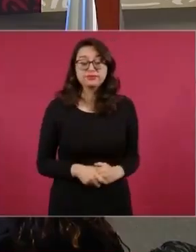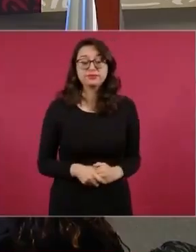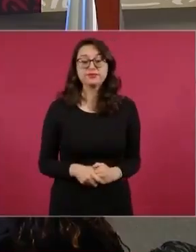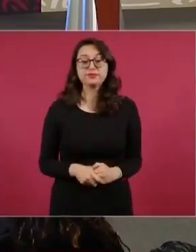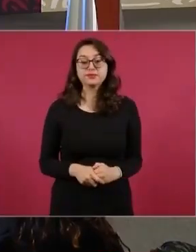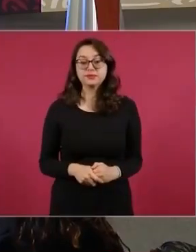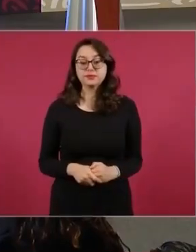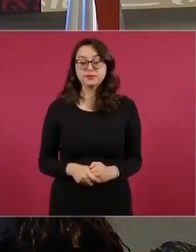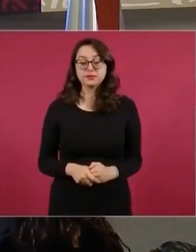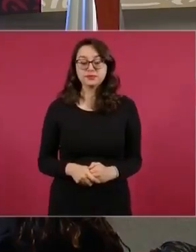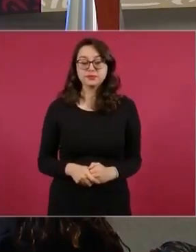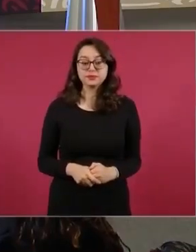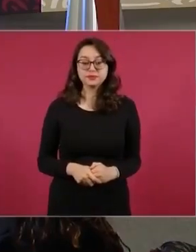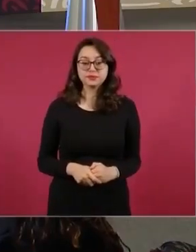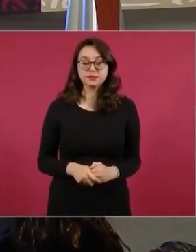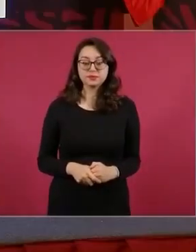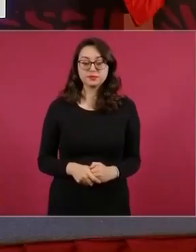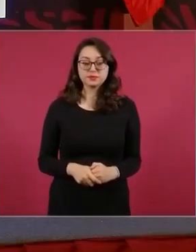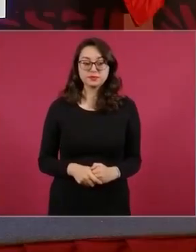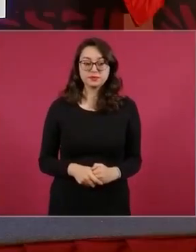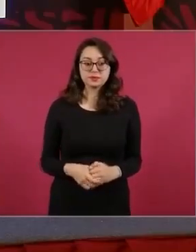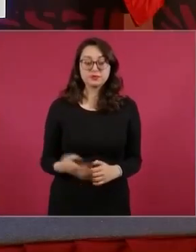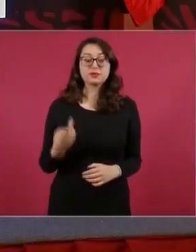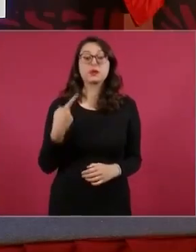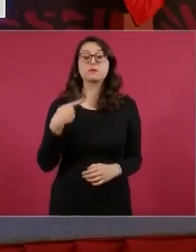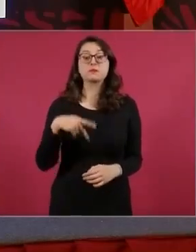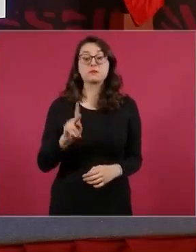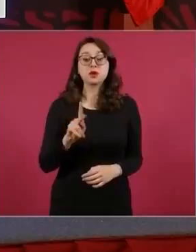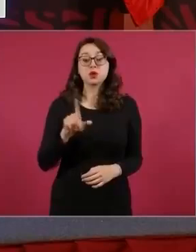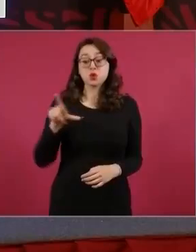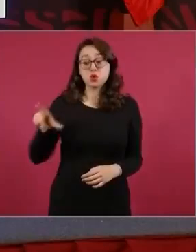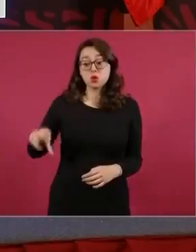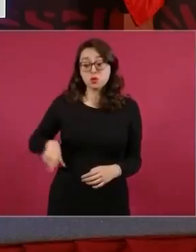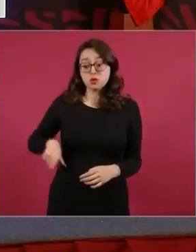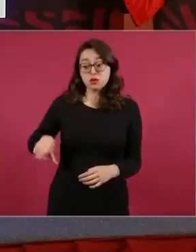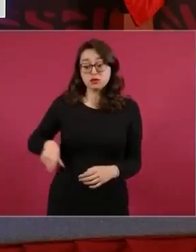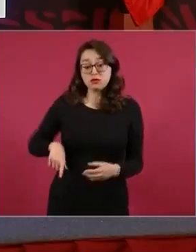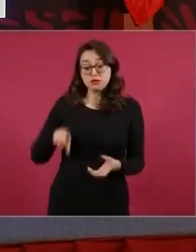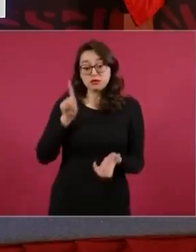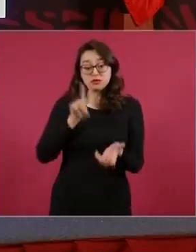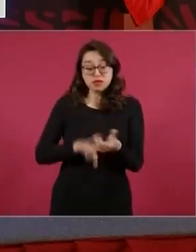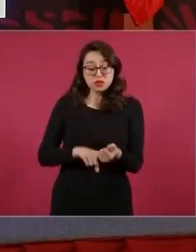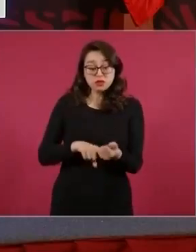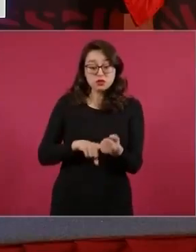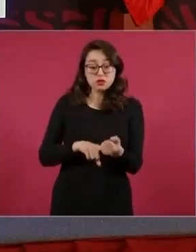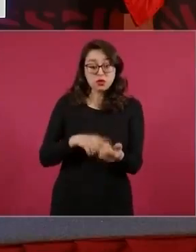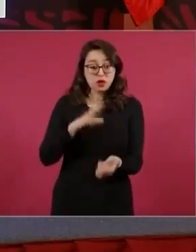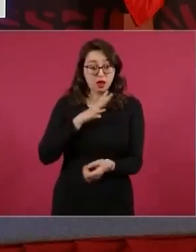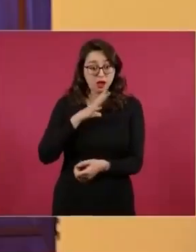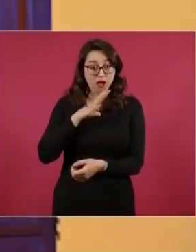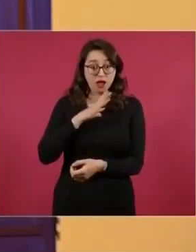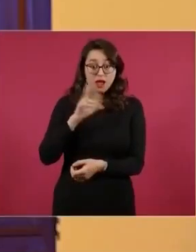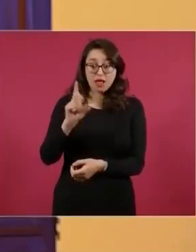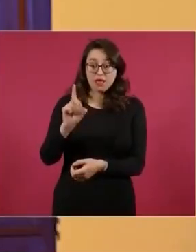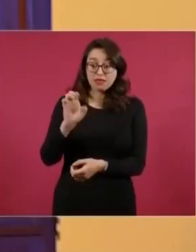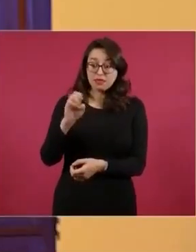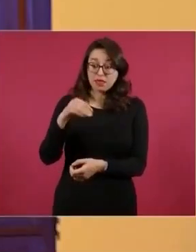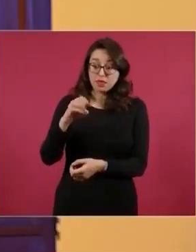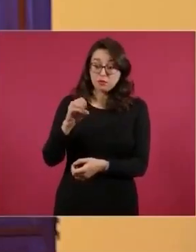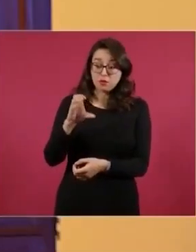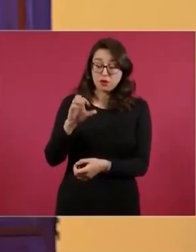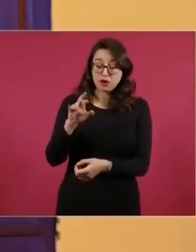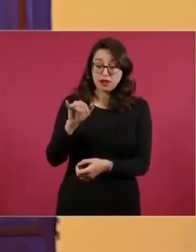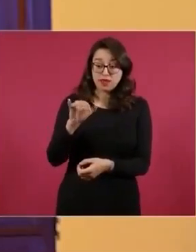autores señalan que la información obtenida por tres presuntos informantes en contra de supuestos allegados al presidente Andrés Manuel López Obrador es difícil